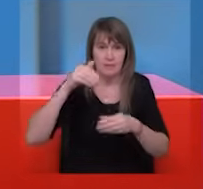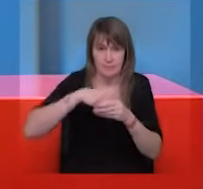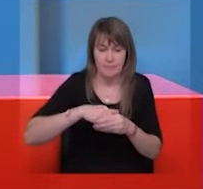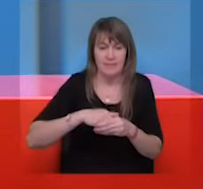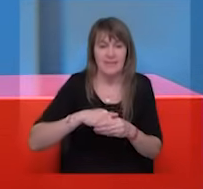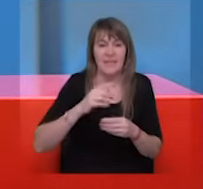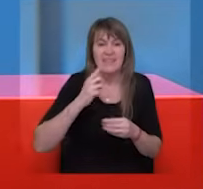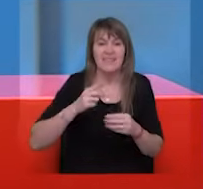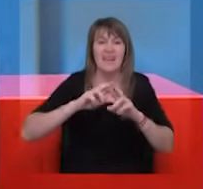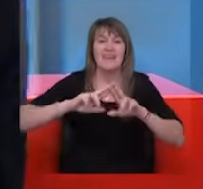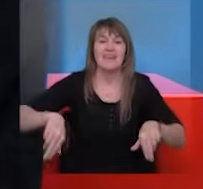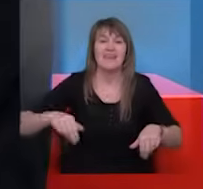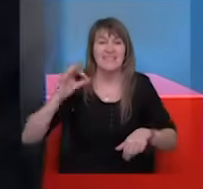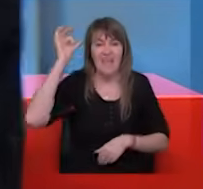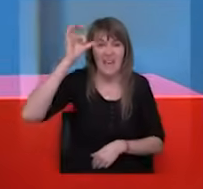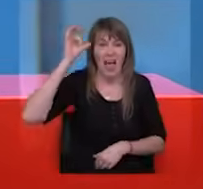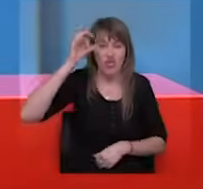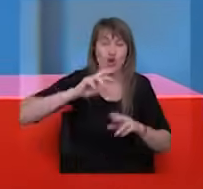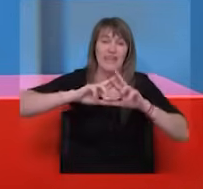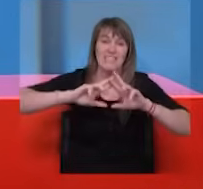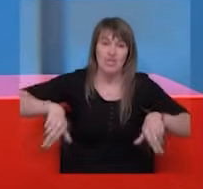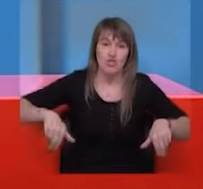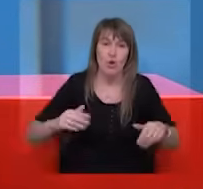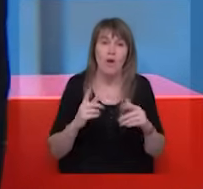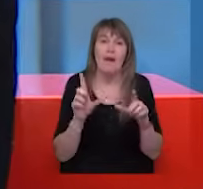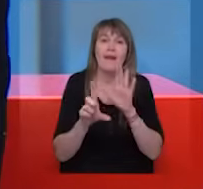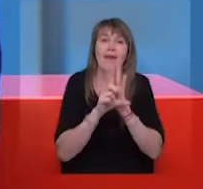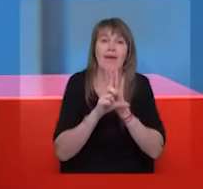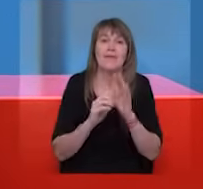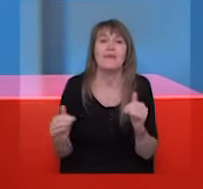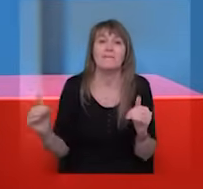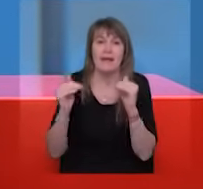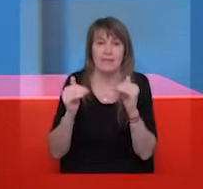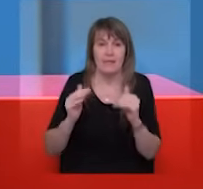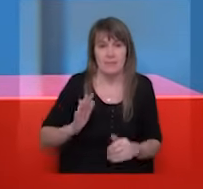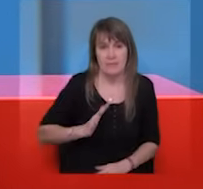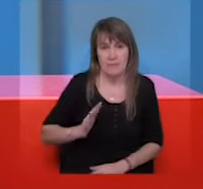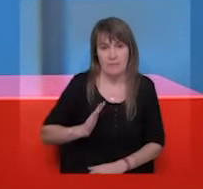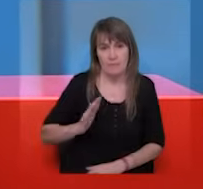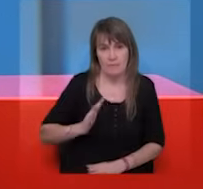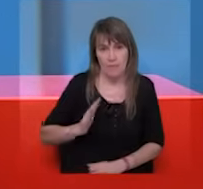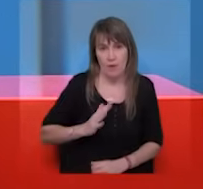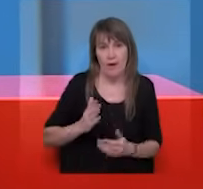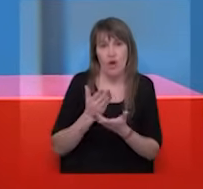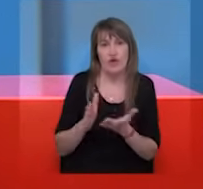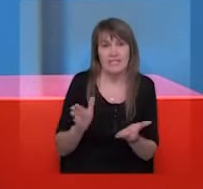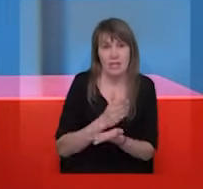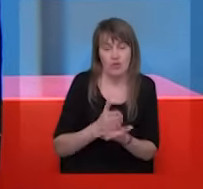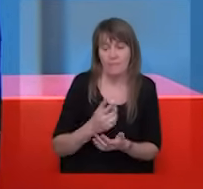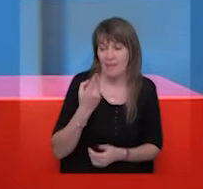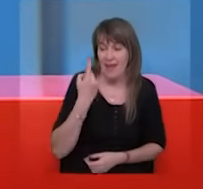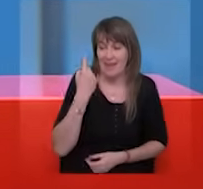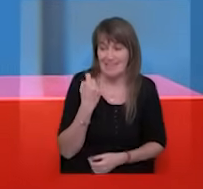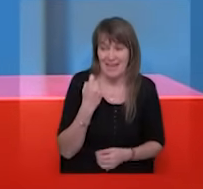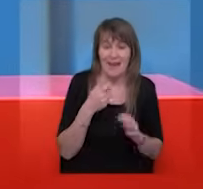la ley de paridad para las mujeres paridad en las listas Bueno ayer se votó un artículo que